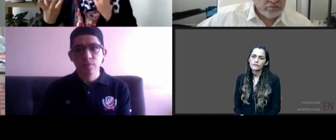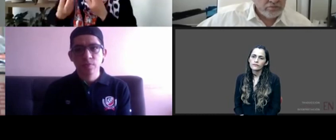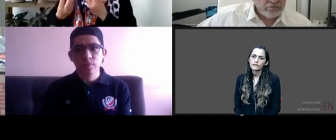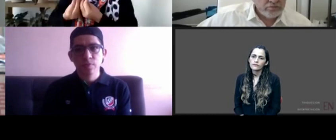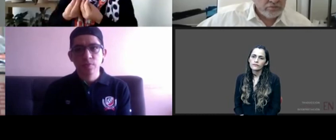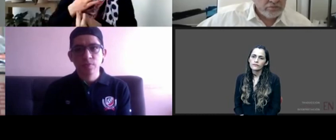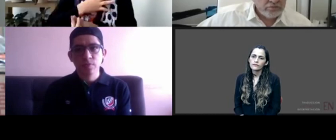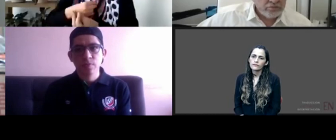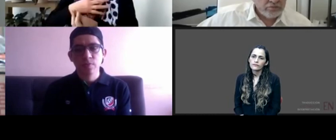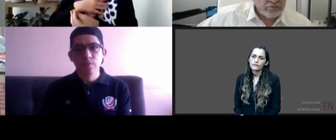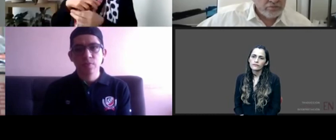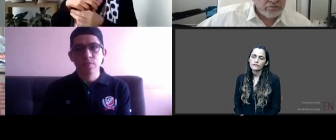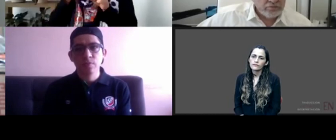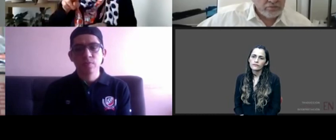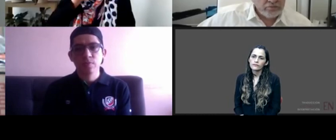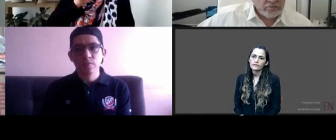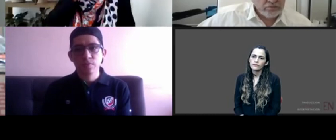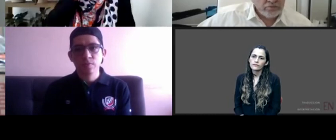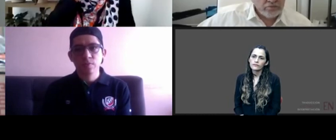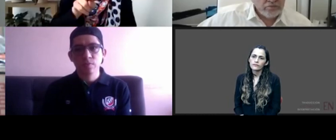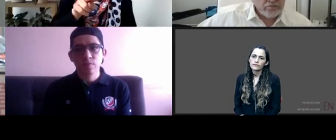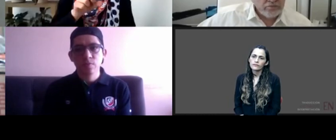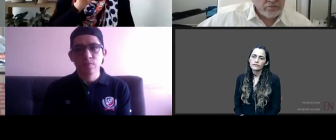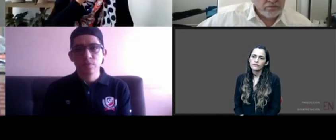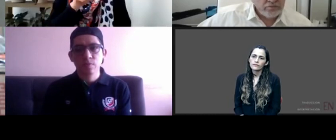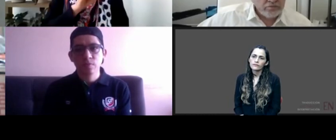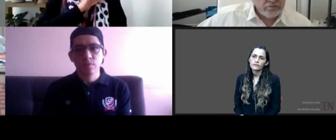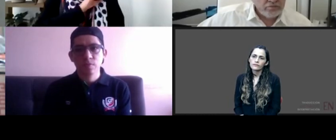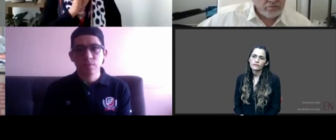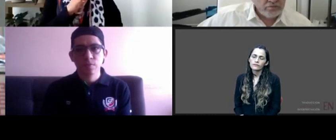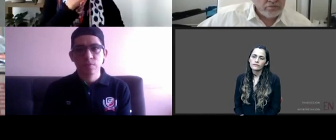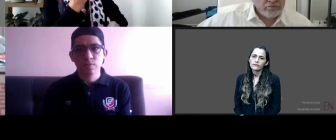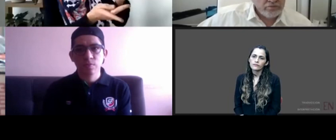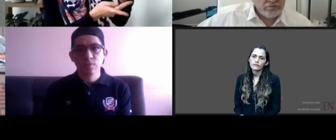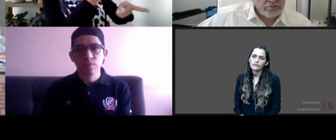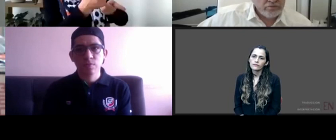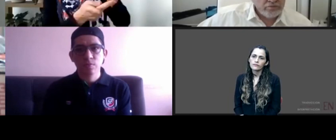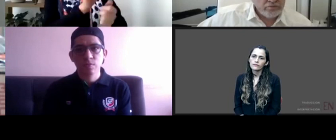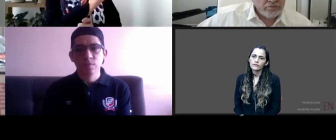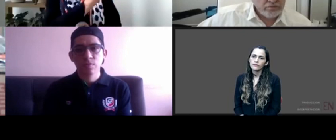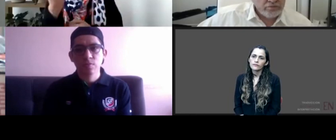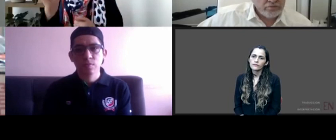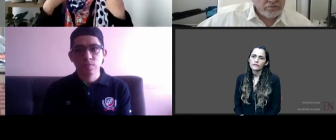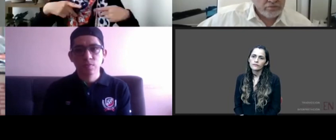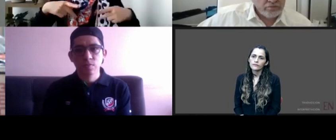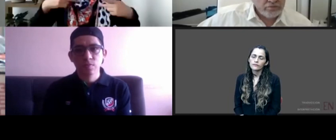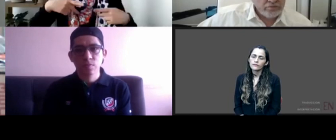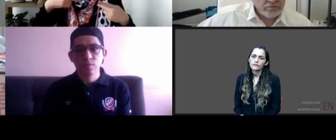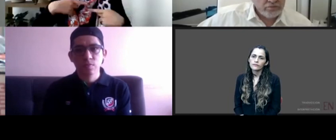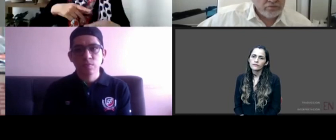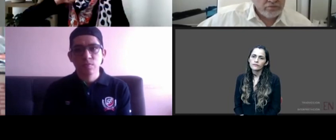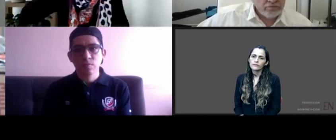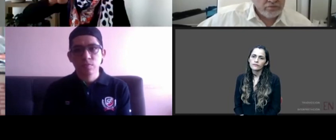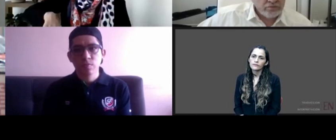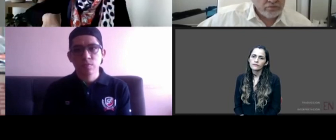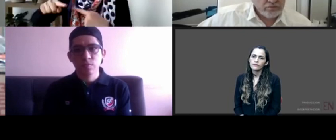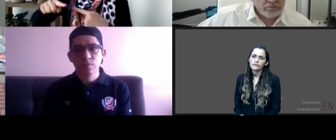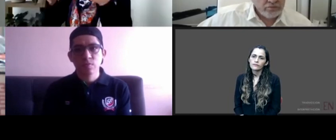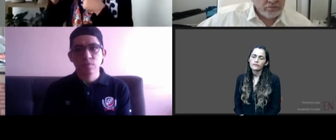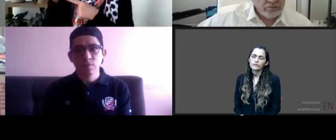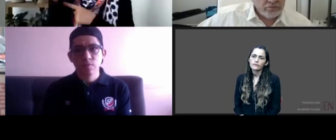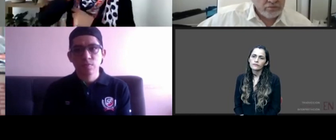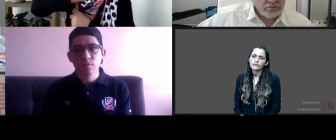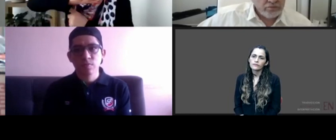YouTube, ahí hay algunos videos, pero lo más importante es que se acerquen a sus hijos. Ustedes pueden aprender de ellos